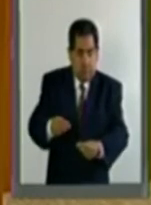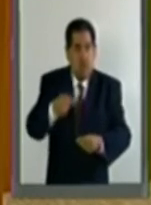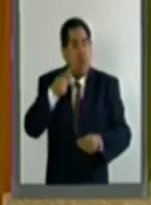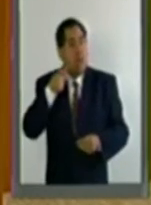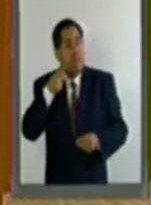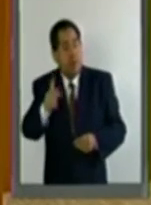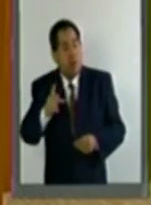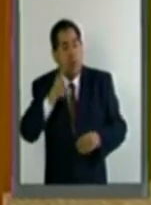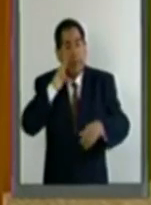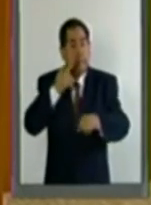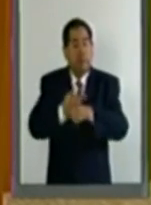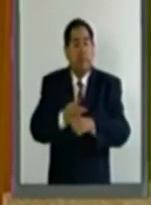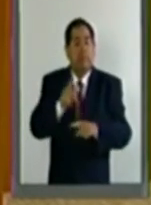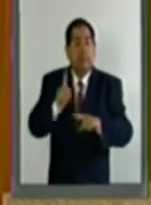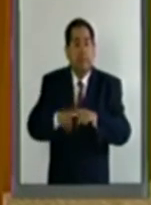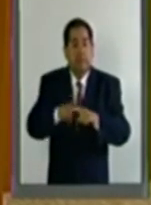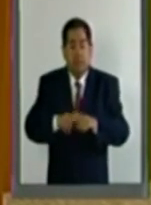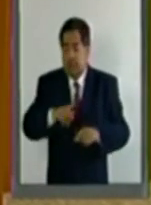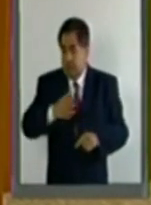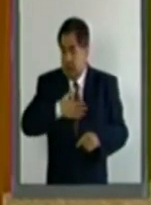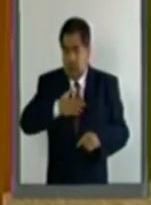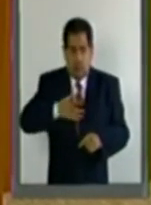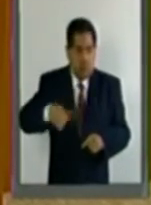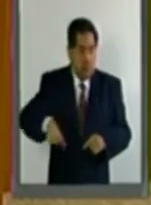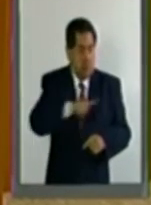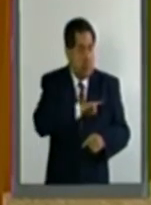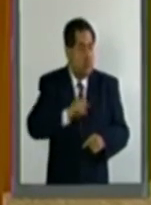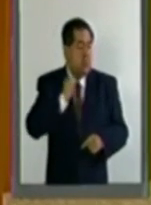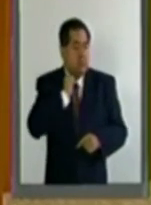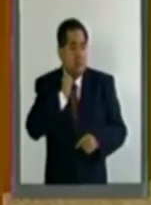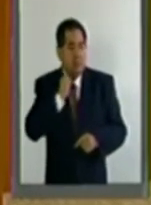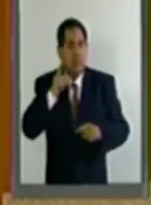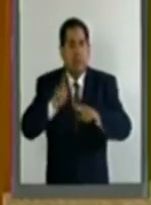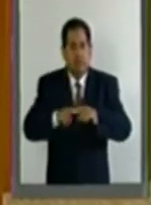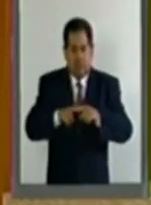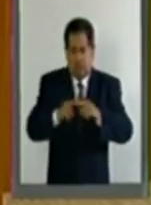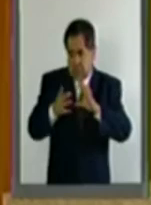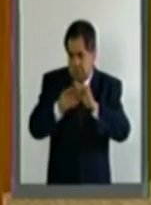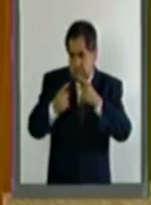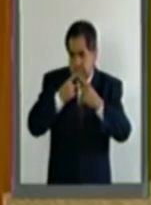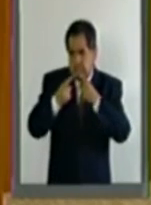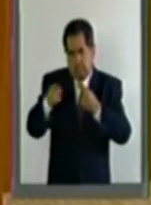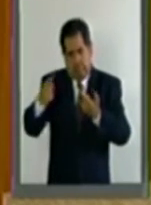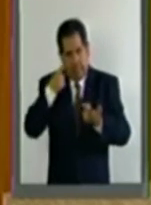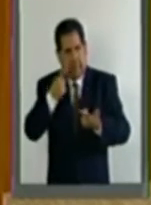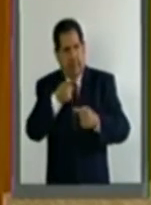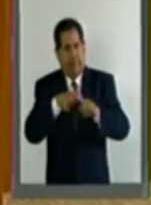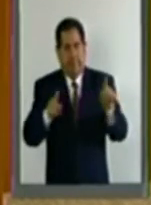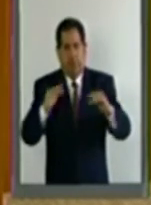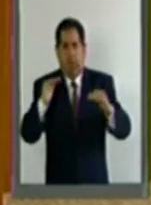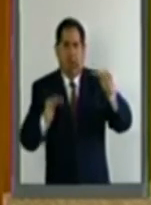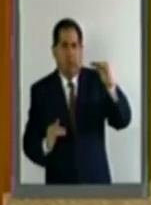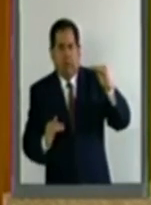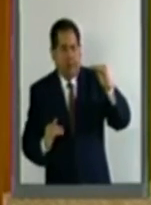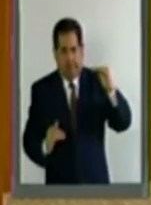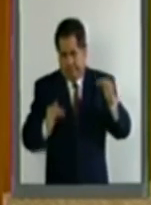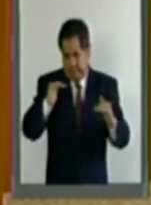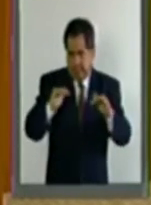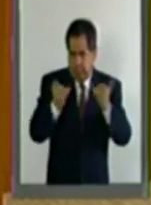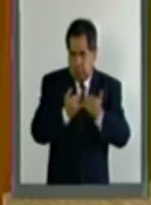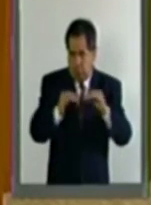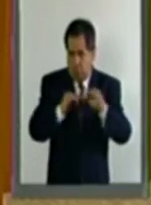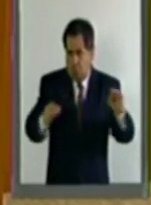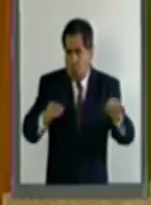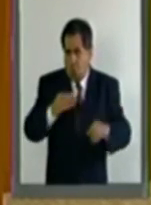pero corresponde a este Senado el dirimir la diferencia que tenemos entre